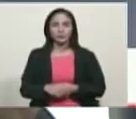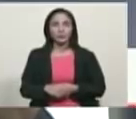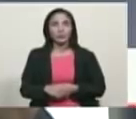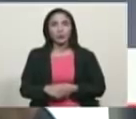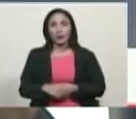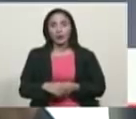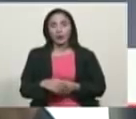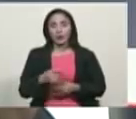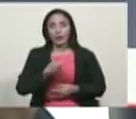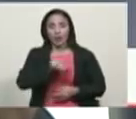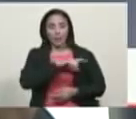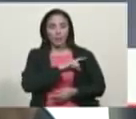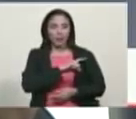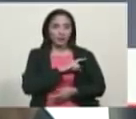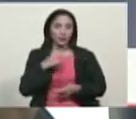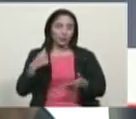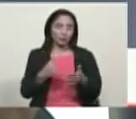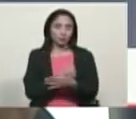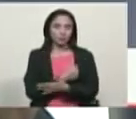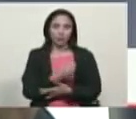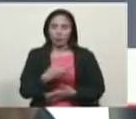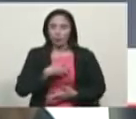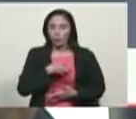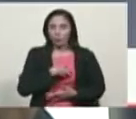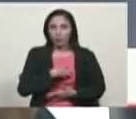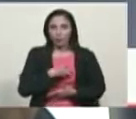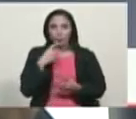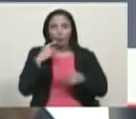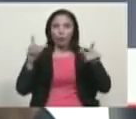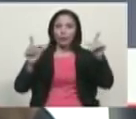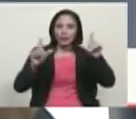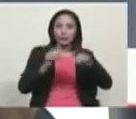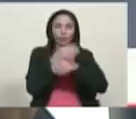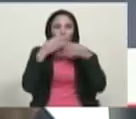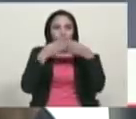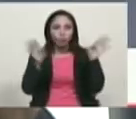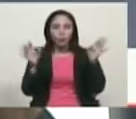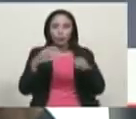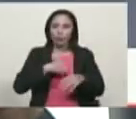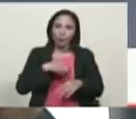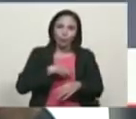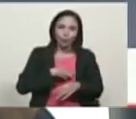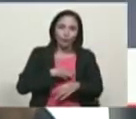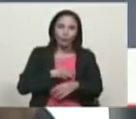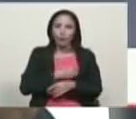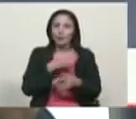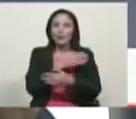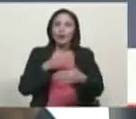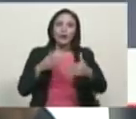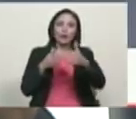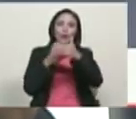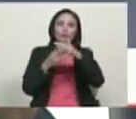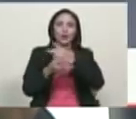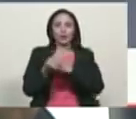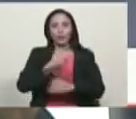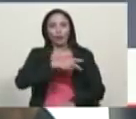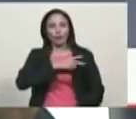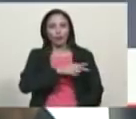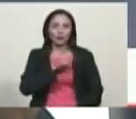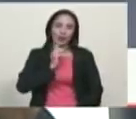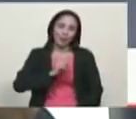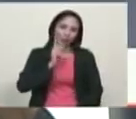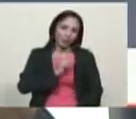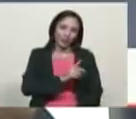no tenemos la capacidad de medios públicos que puedan contrarrestar la mentira de esos